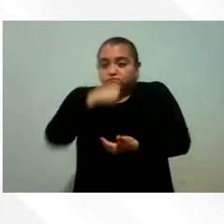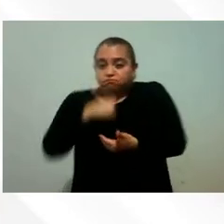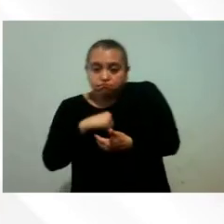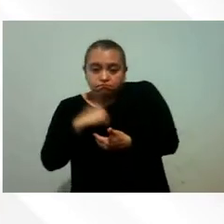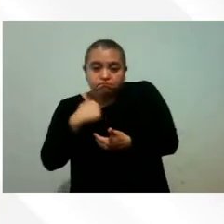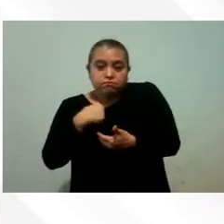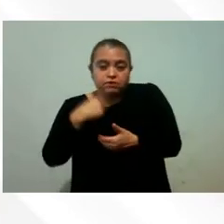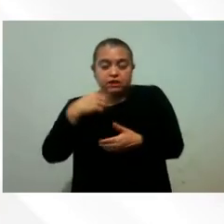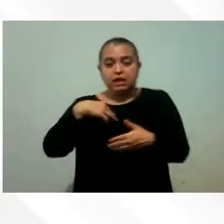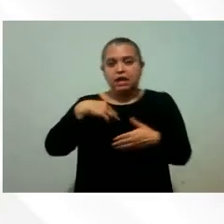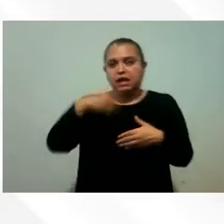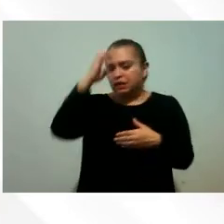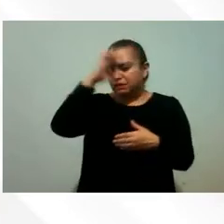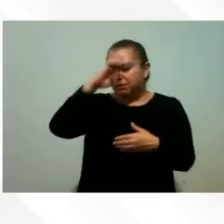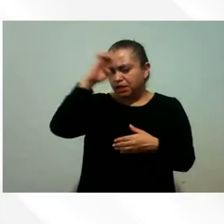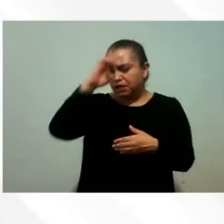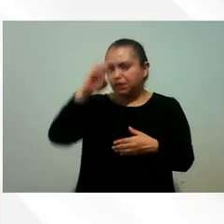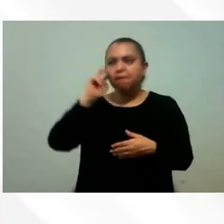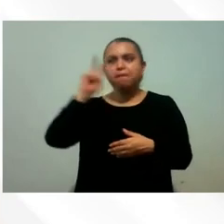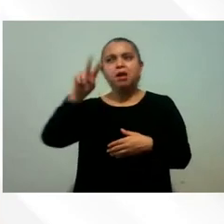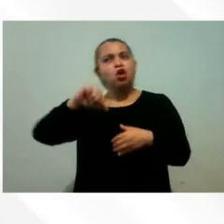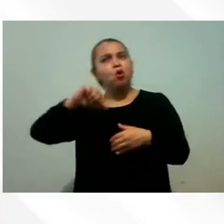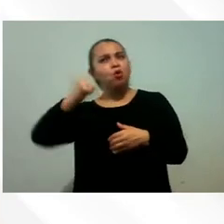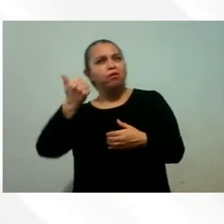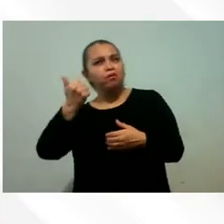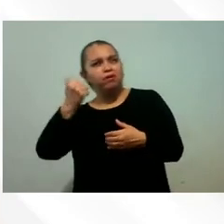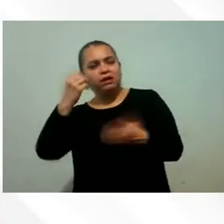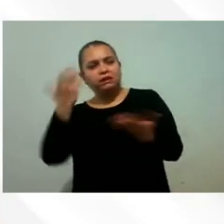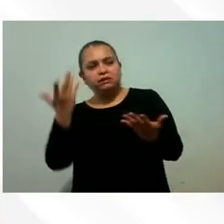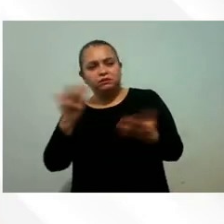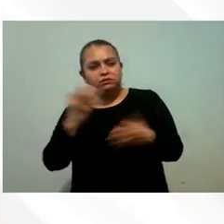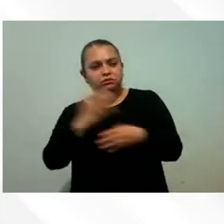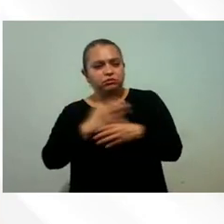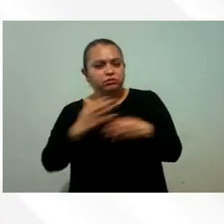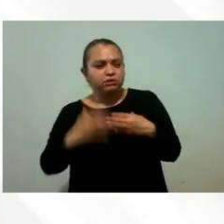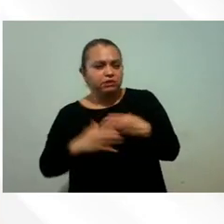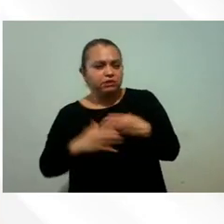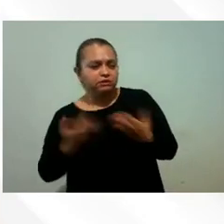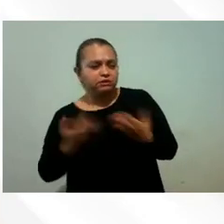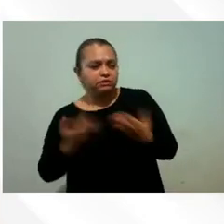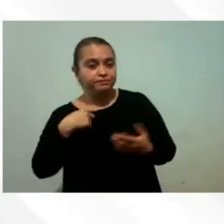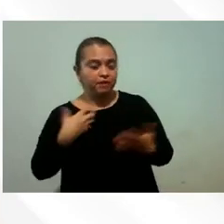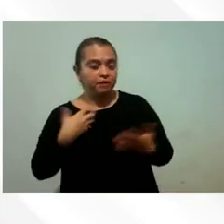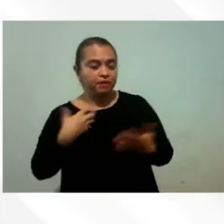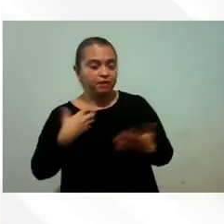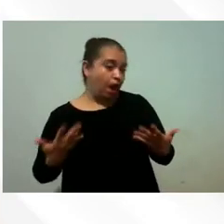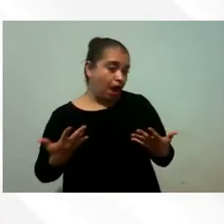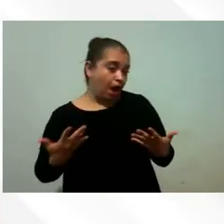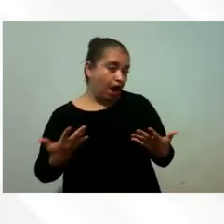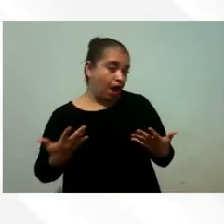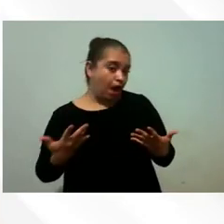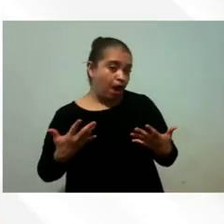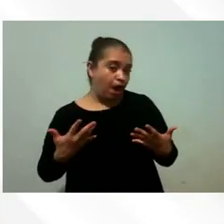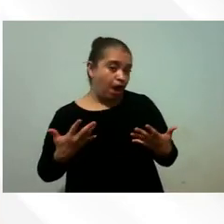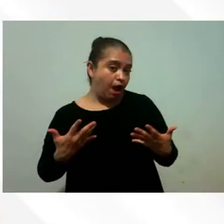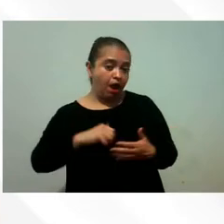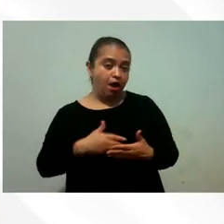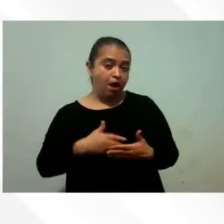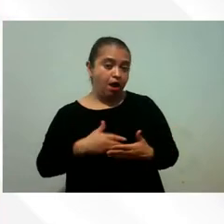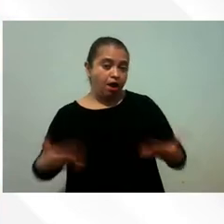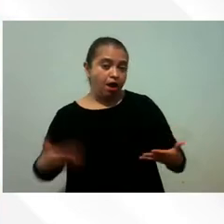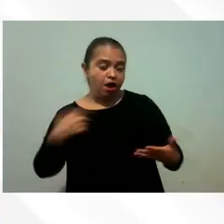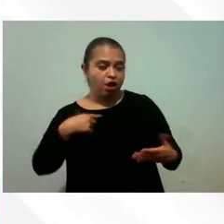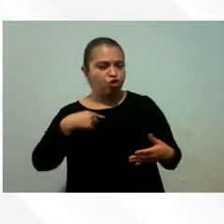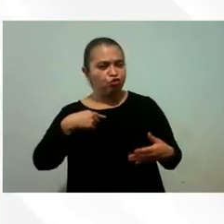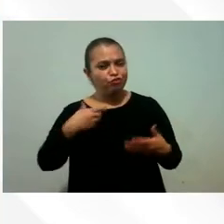otros horizontes. Y bueno, voy a dejar una pausa acá porque voy a invitarles a hacer un ejercicio. Con todo esto